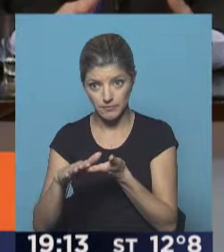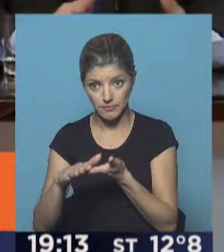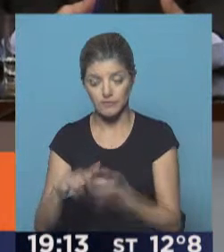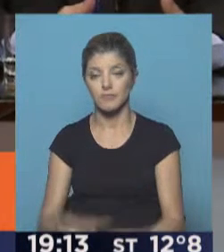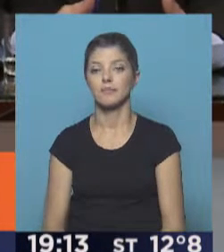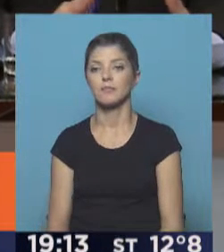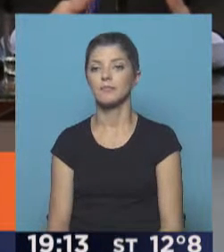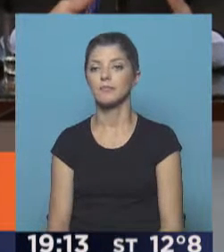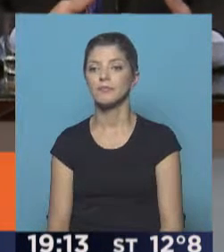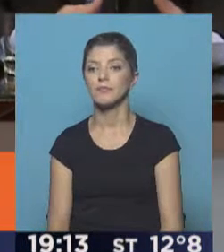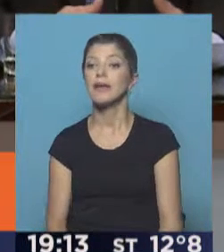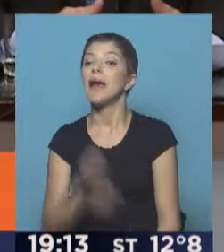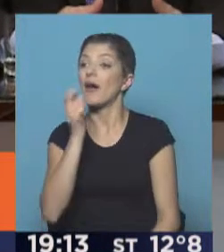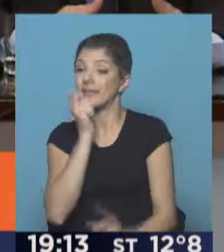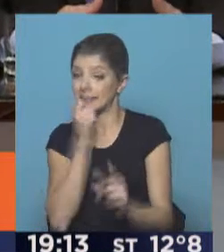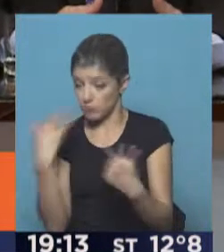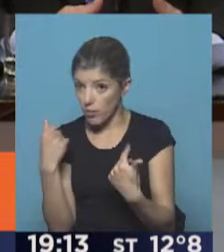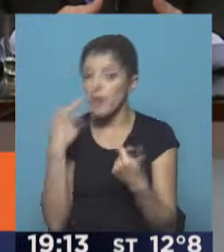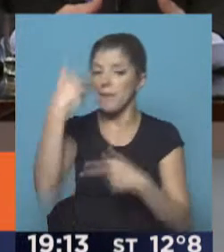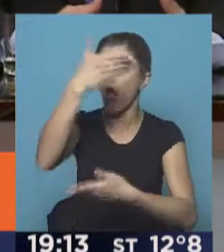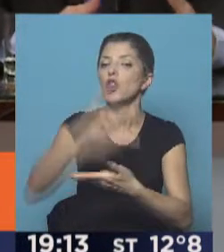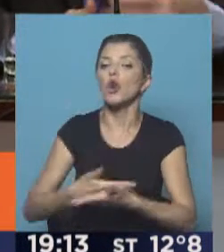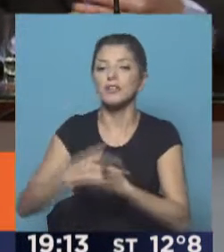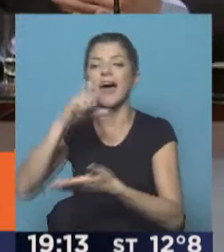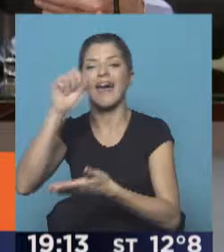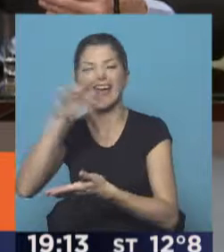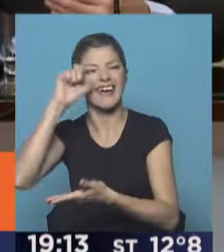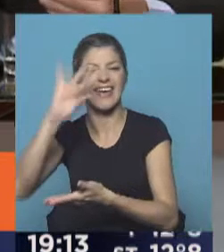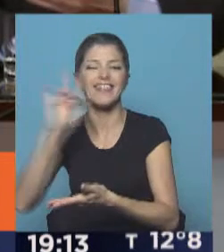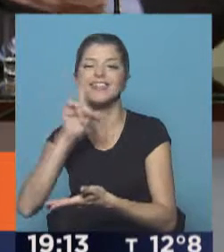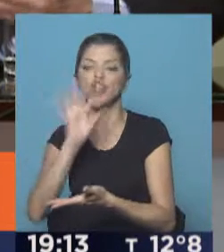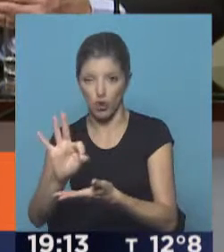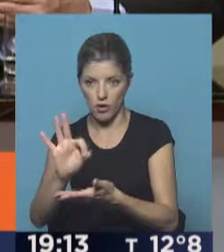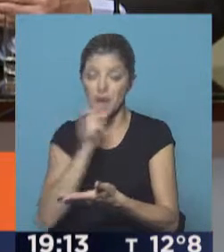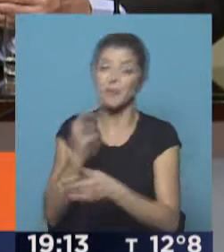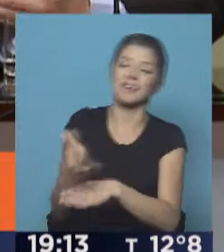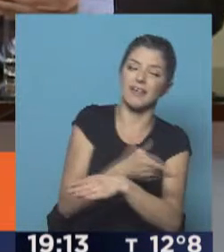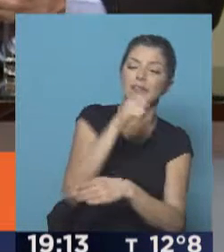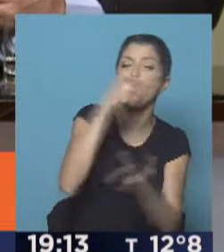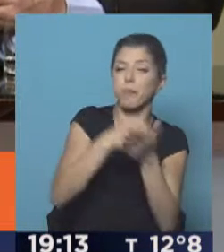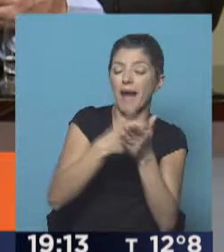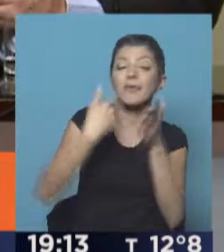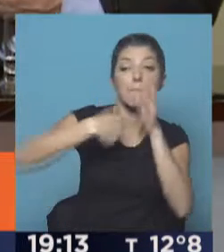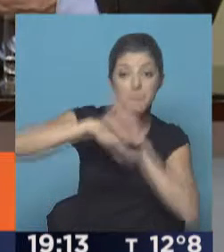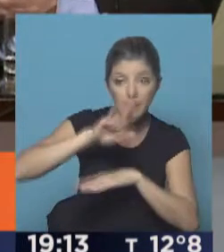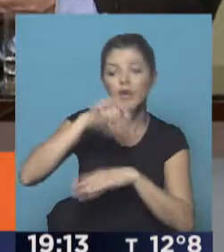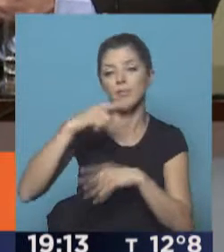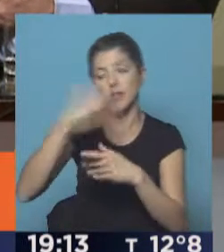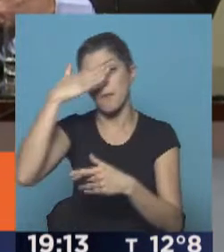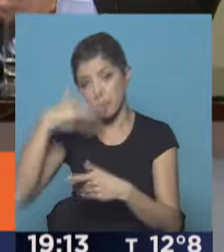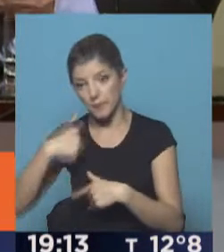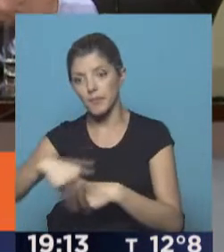específico que corresponda va a recibir una nota de crédito con respecto a lo que pagó anticipadamente respecto de la resolución que va a